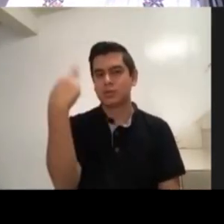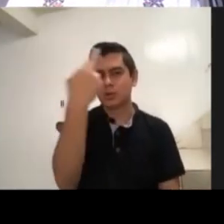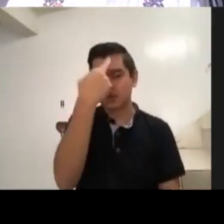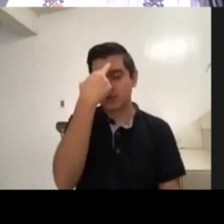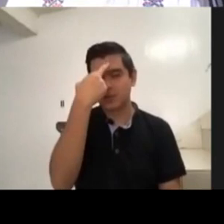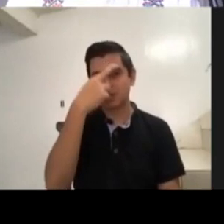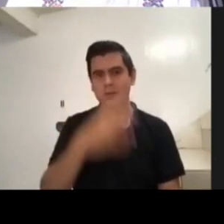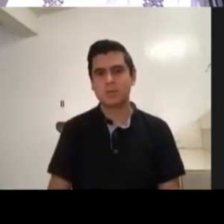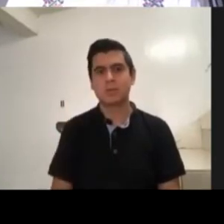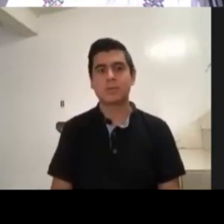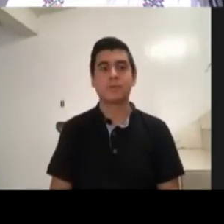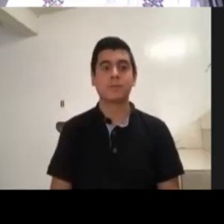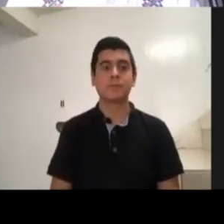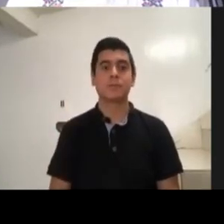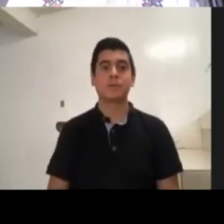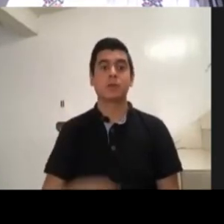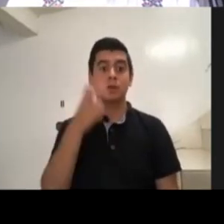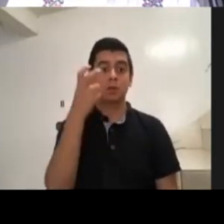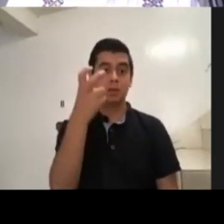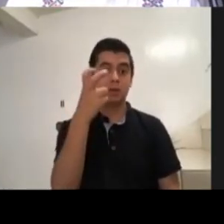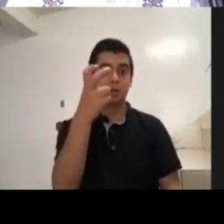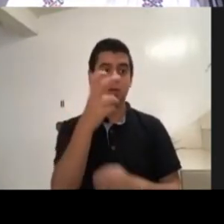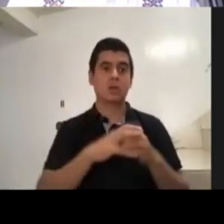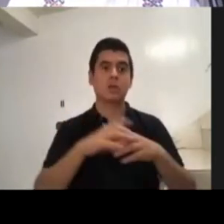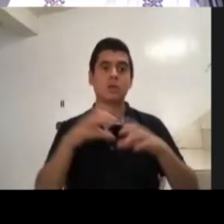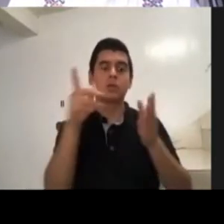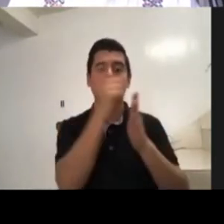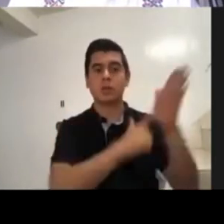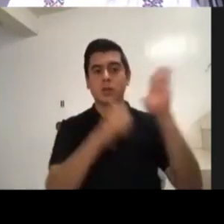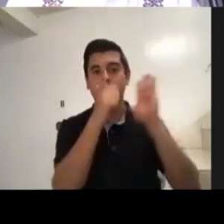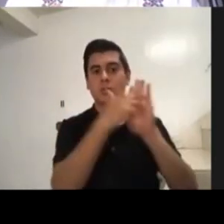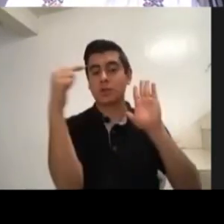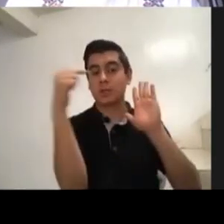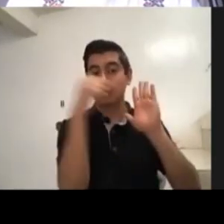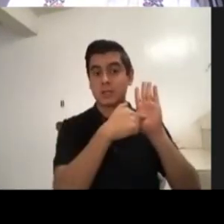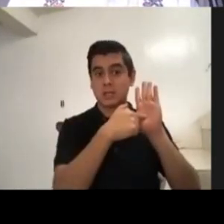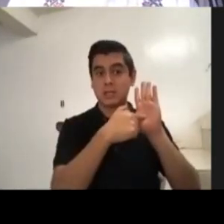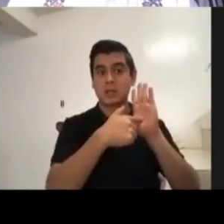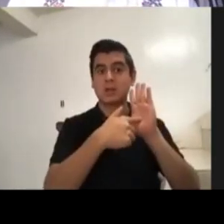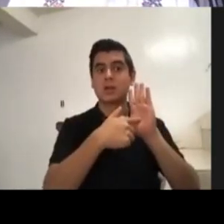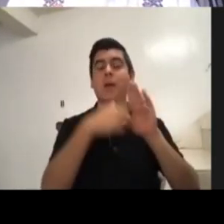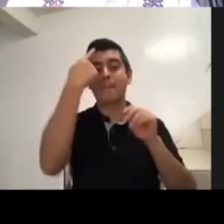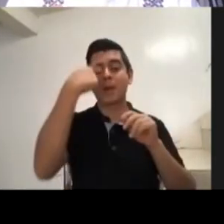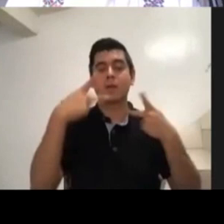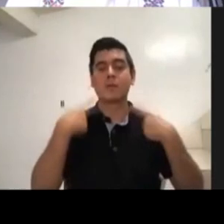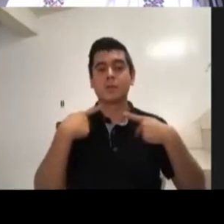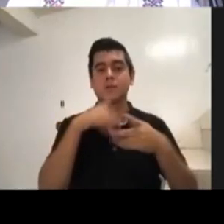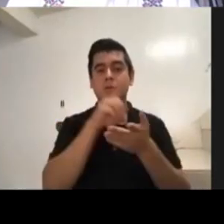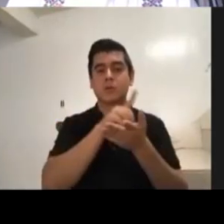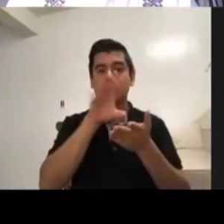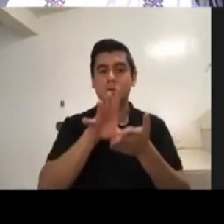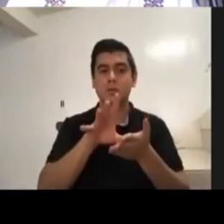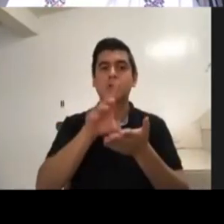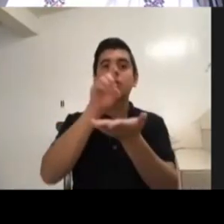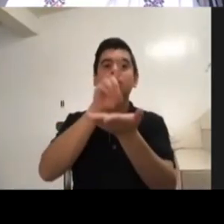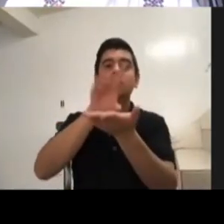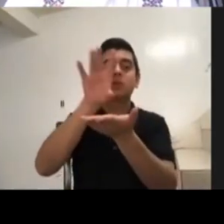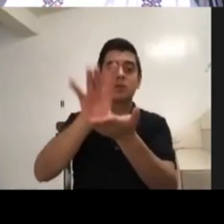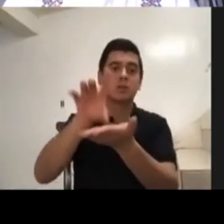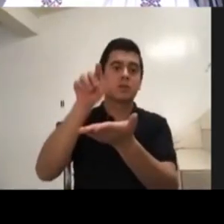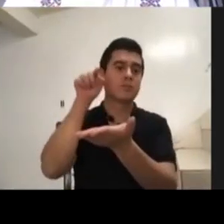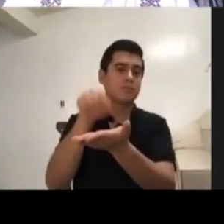uno de los pilares de la Convención de los Derechos de las Personas con Discapacidad, que refiere que la discapacidad no es